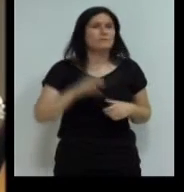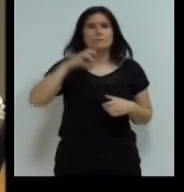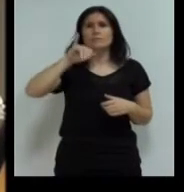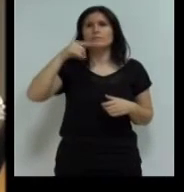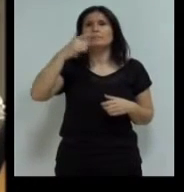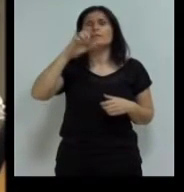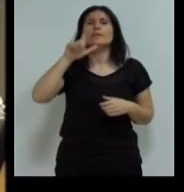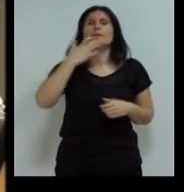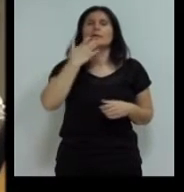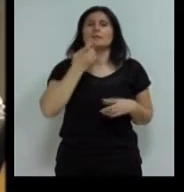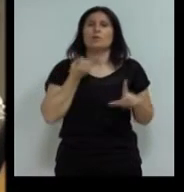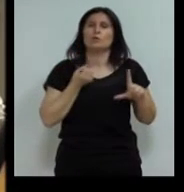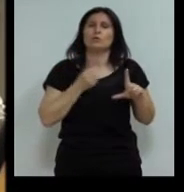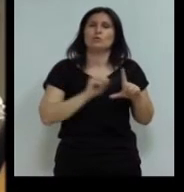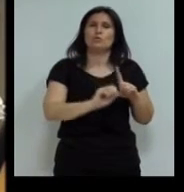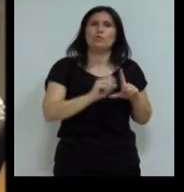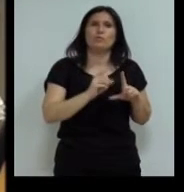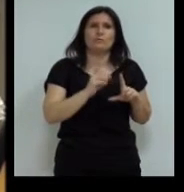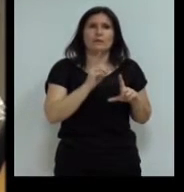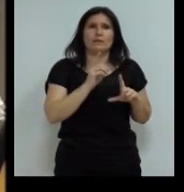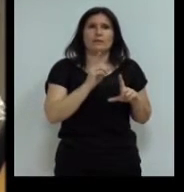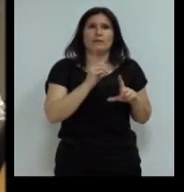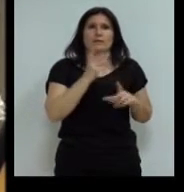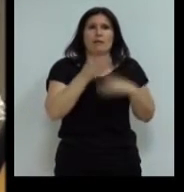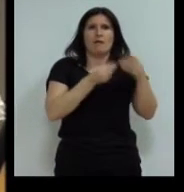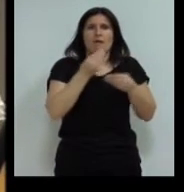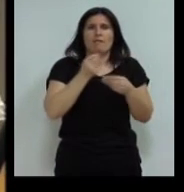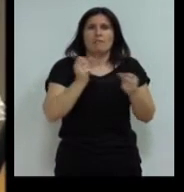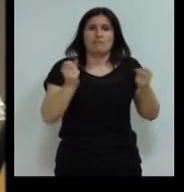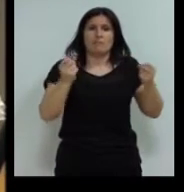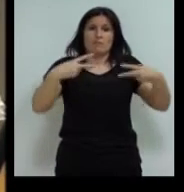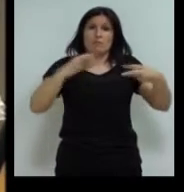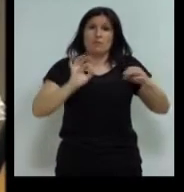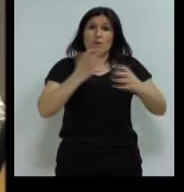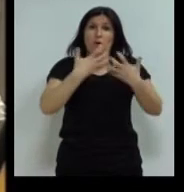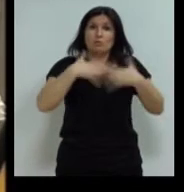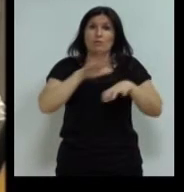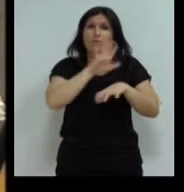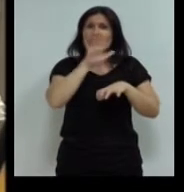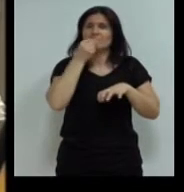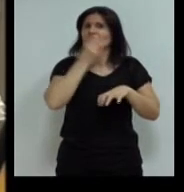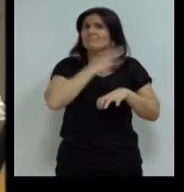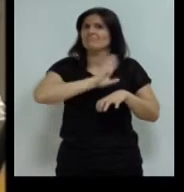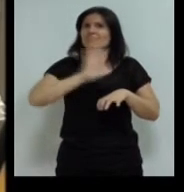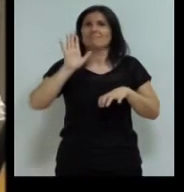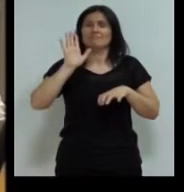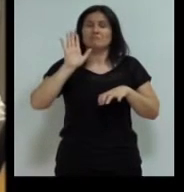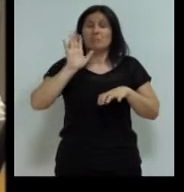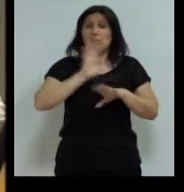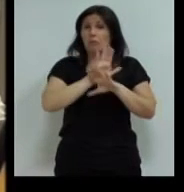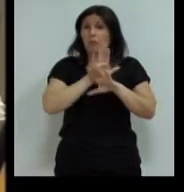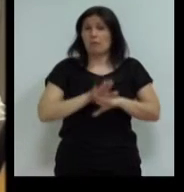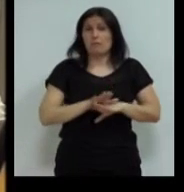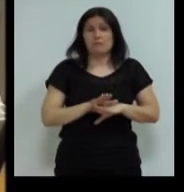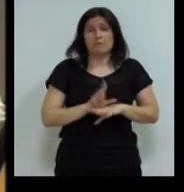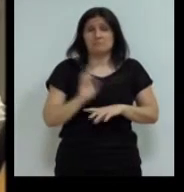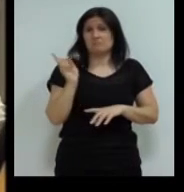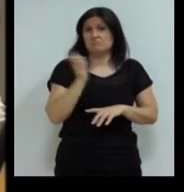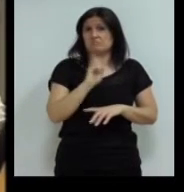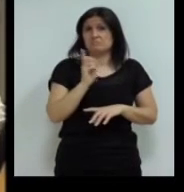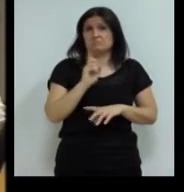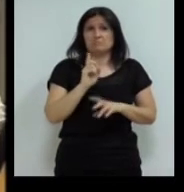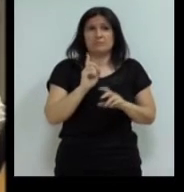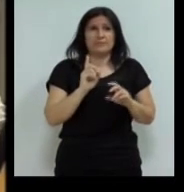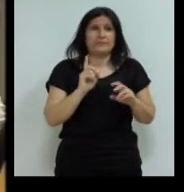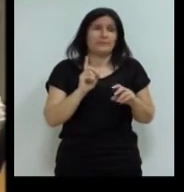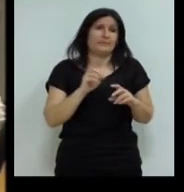YouTube y Google lanzaron unos subtituladores automáticos que parecía que iba a ser la panacea y sin embargo no lo son. Y no lo son porque traducen de